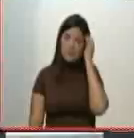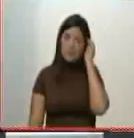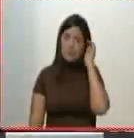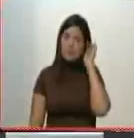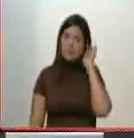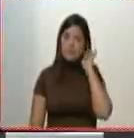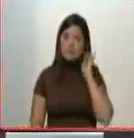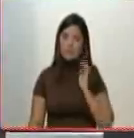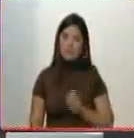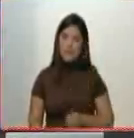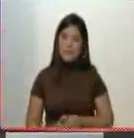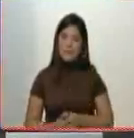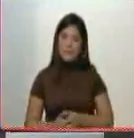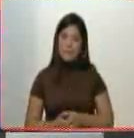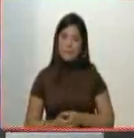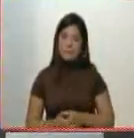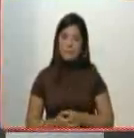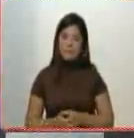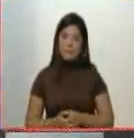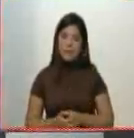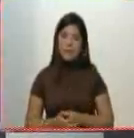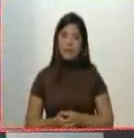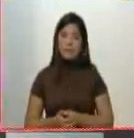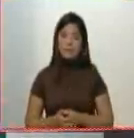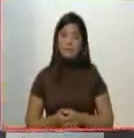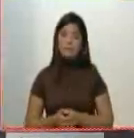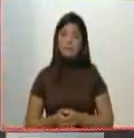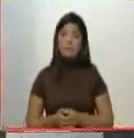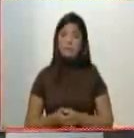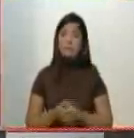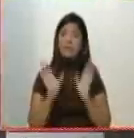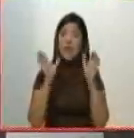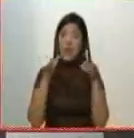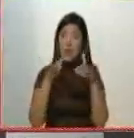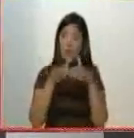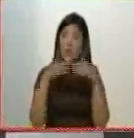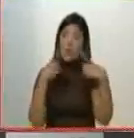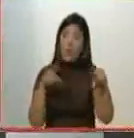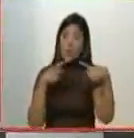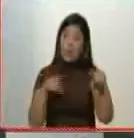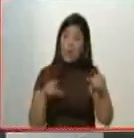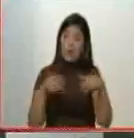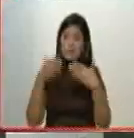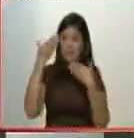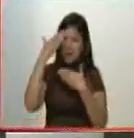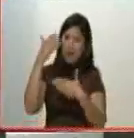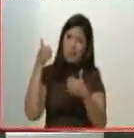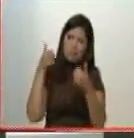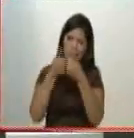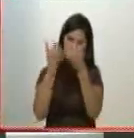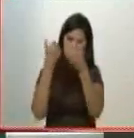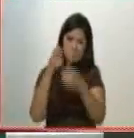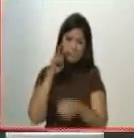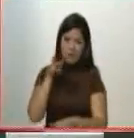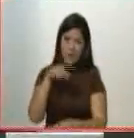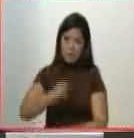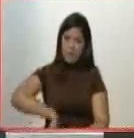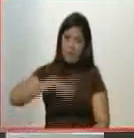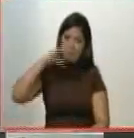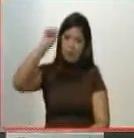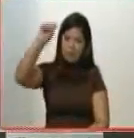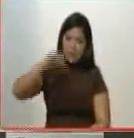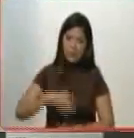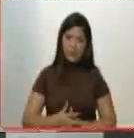dando esta generación de oro. Amenizado por la agrupación Vituallas, que lo saluda el presidente de la República,